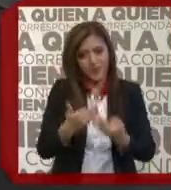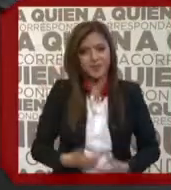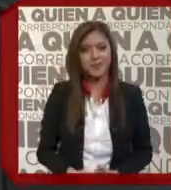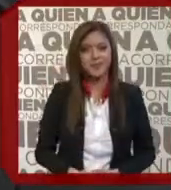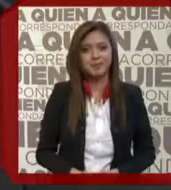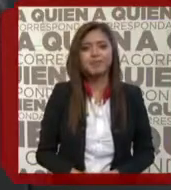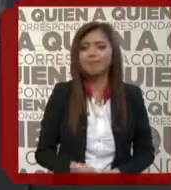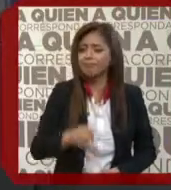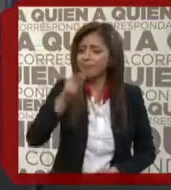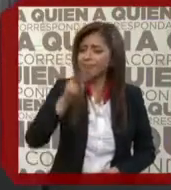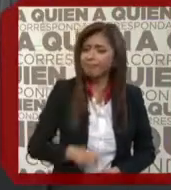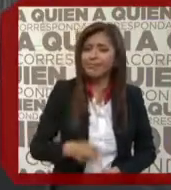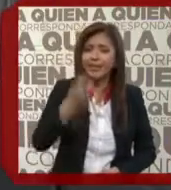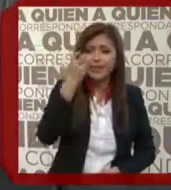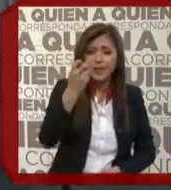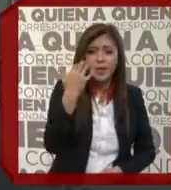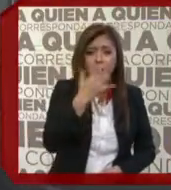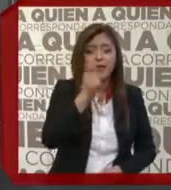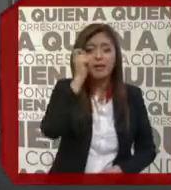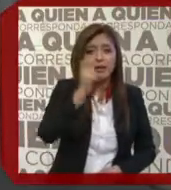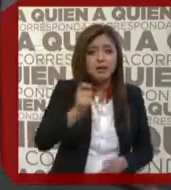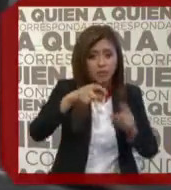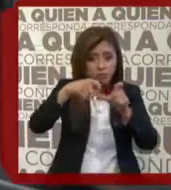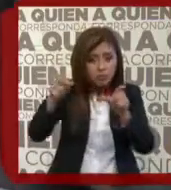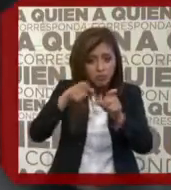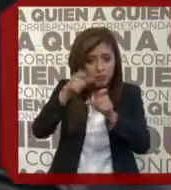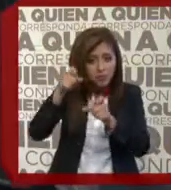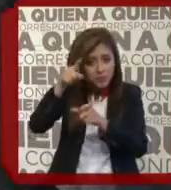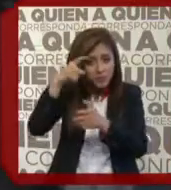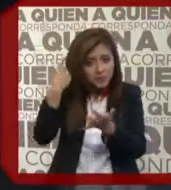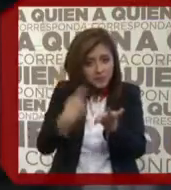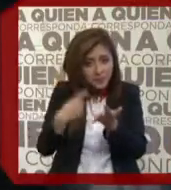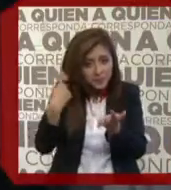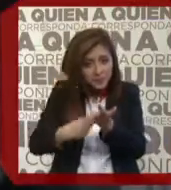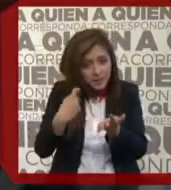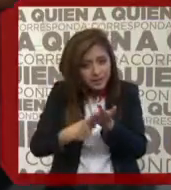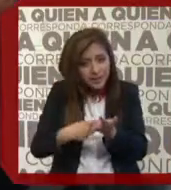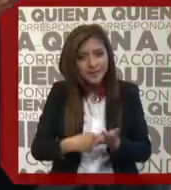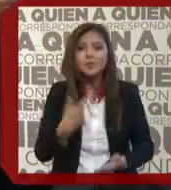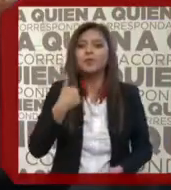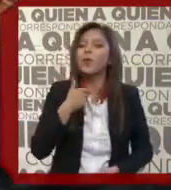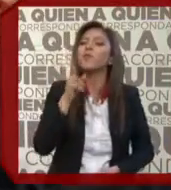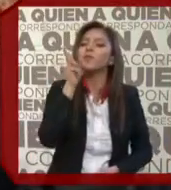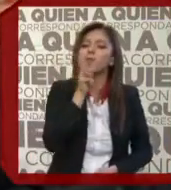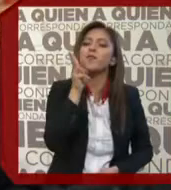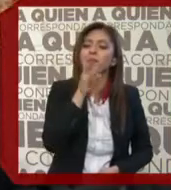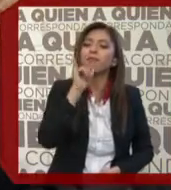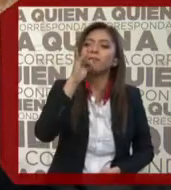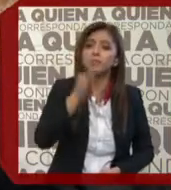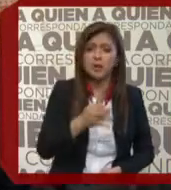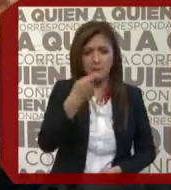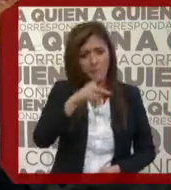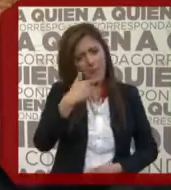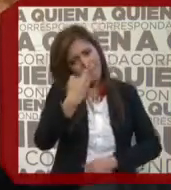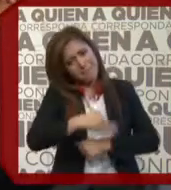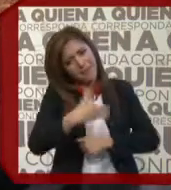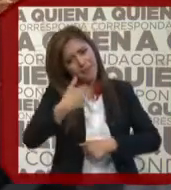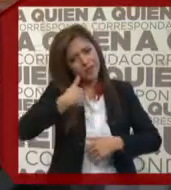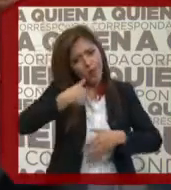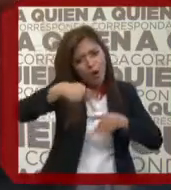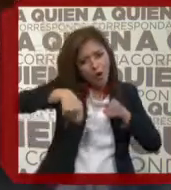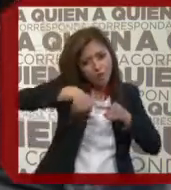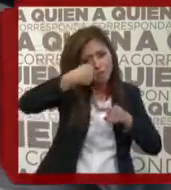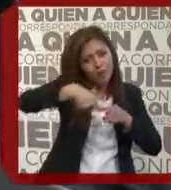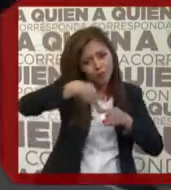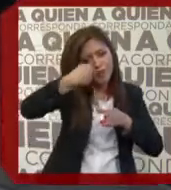es una delicia. Es una cacerada de mariscos. Nada más una pequeña cacerada de mariscos. Voy a tener que probarlo. Pero podemos empezar por ellos. No te apures, Víctor, que